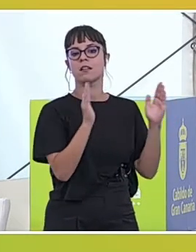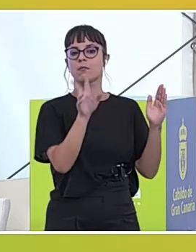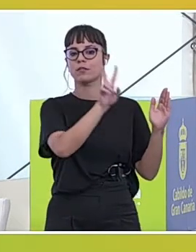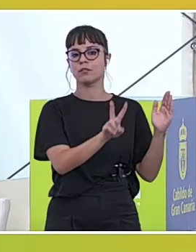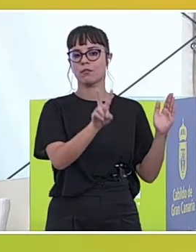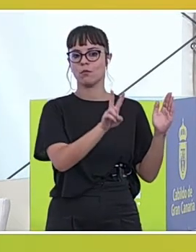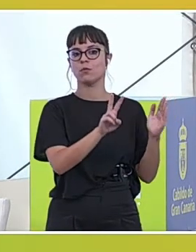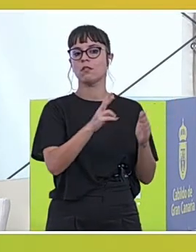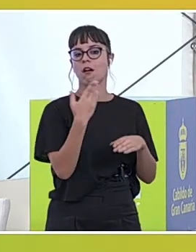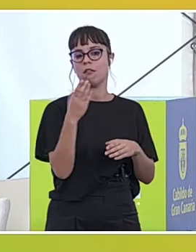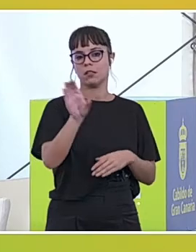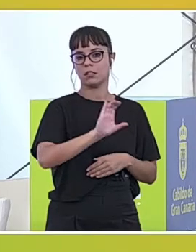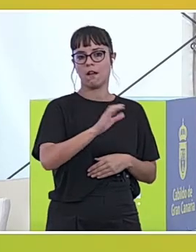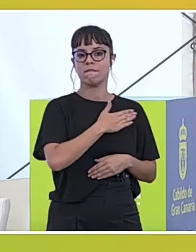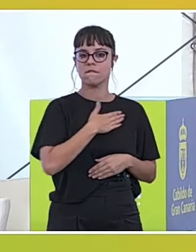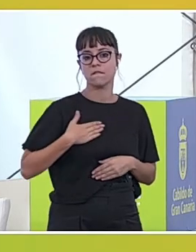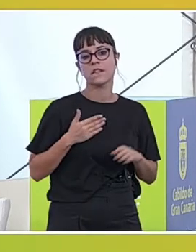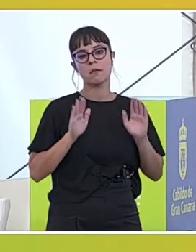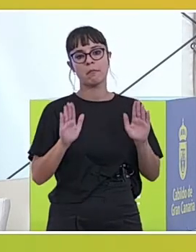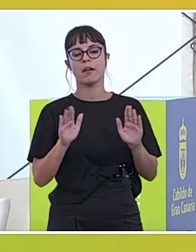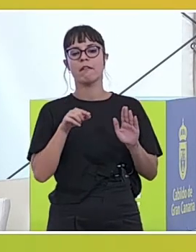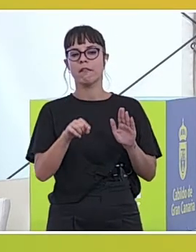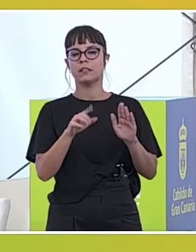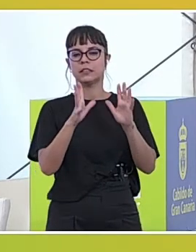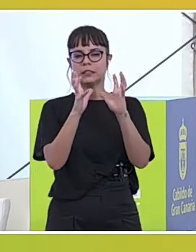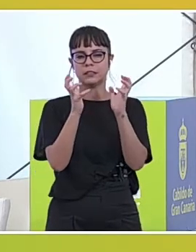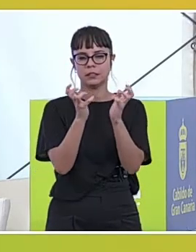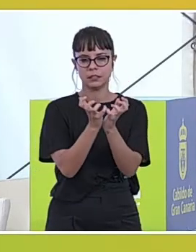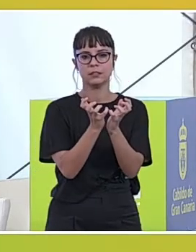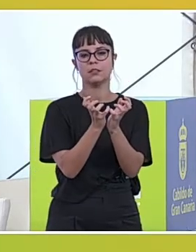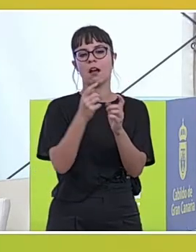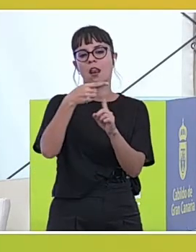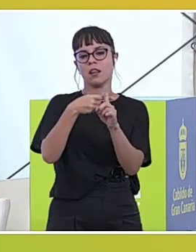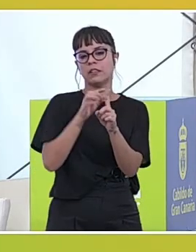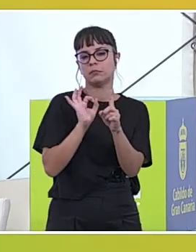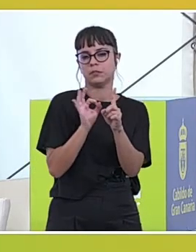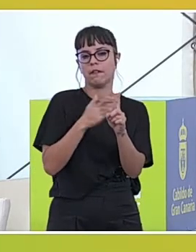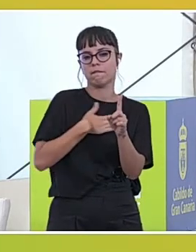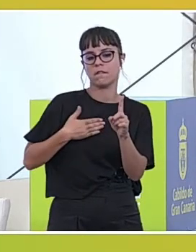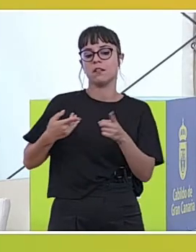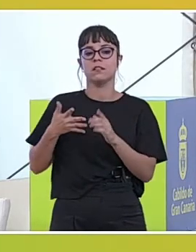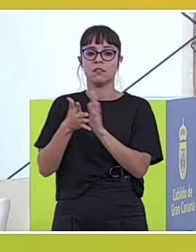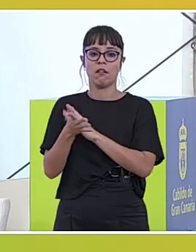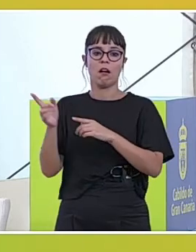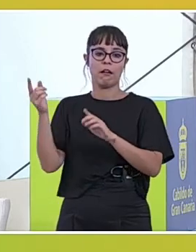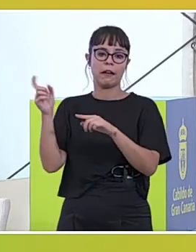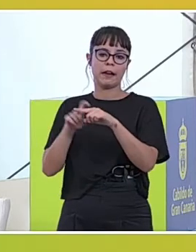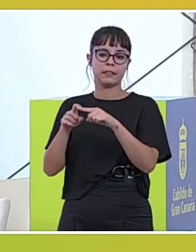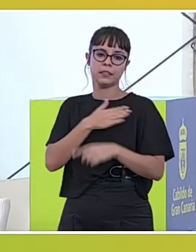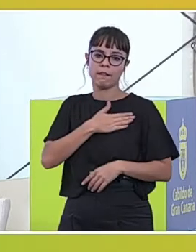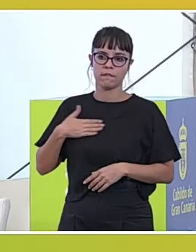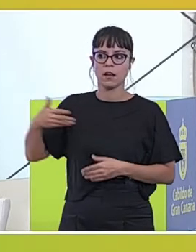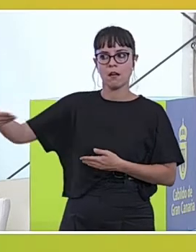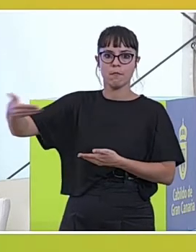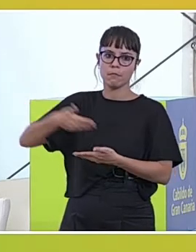que pase por el sistema de concentración hasta un determinado nivel de concentración, ¿vale? Se puede, mezclas de salmueras,